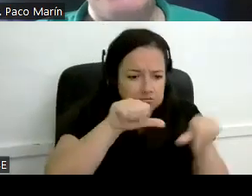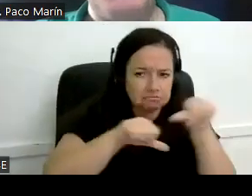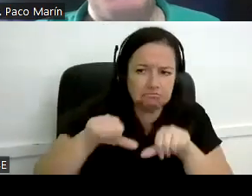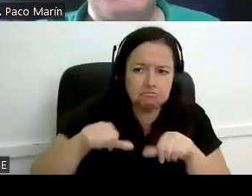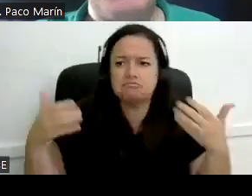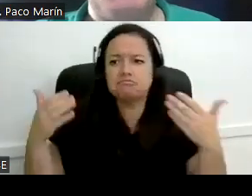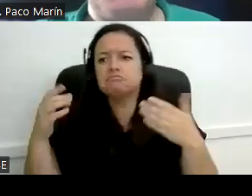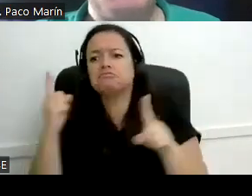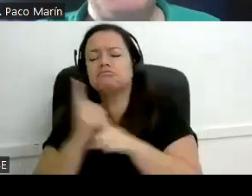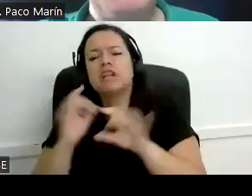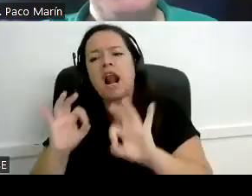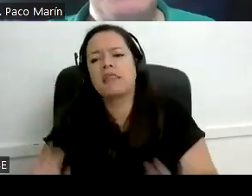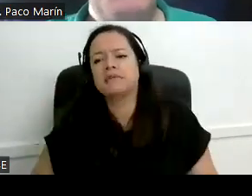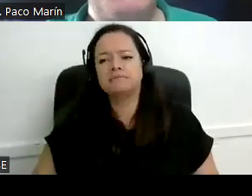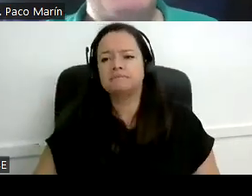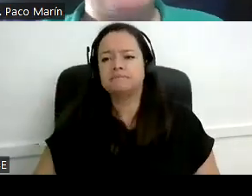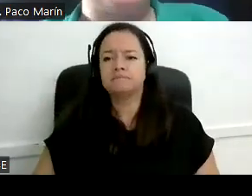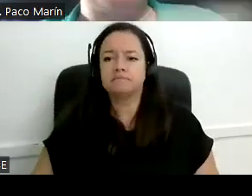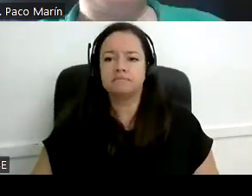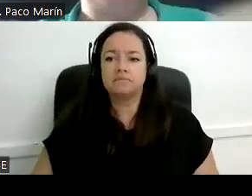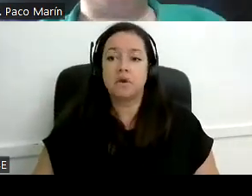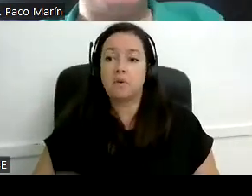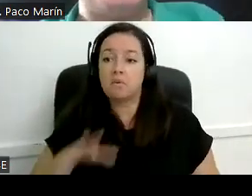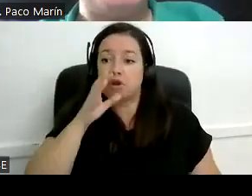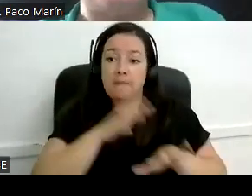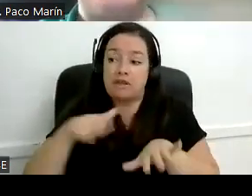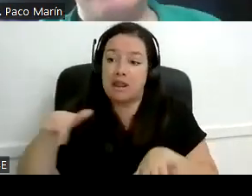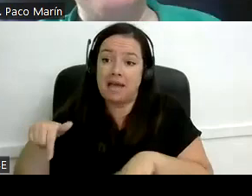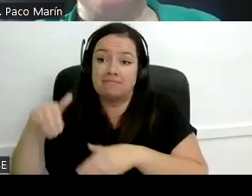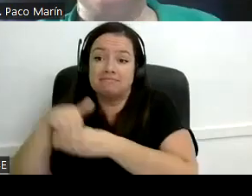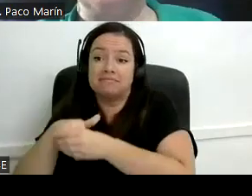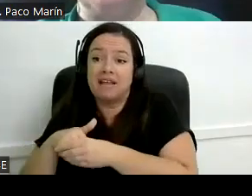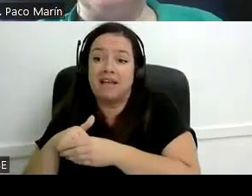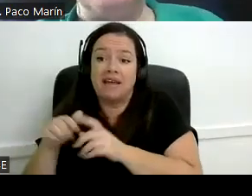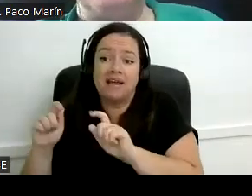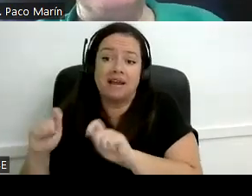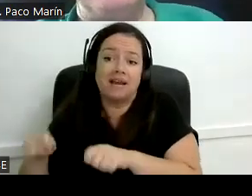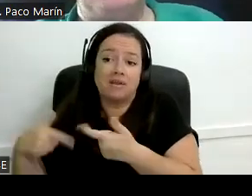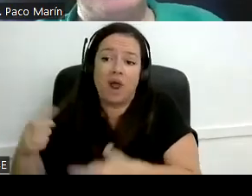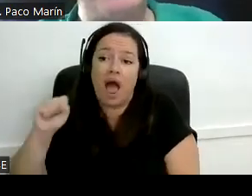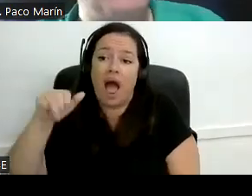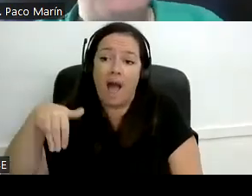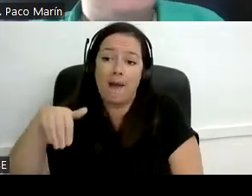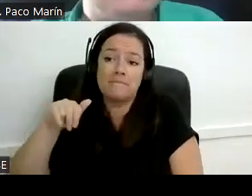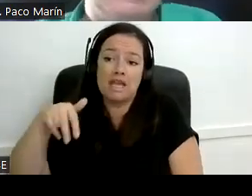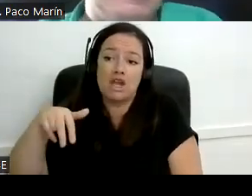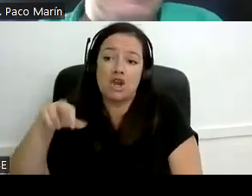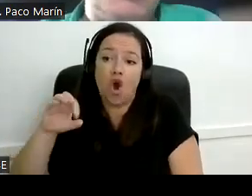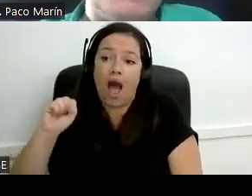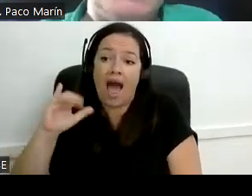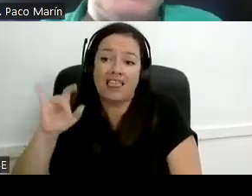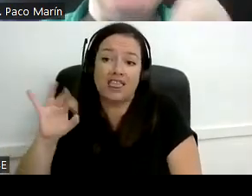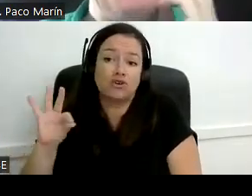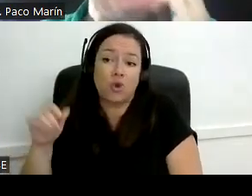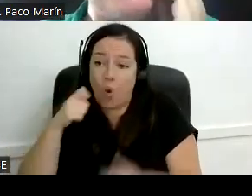hay ningún problema. Porque la mayoría son aminoácidos que en realidad ya entran dentro del organismo en